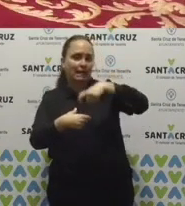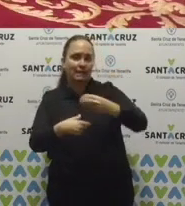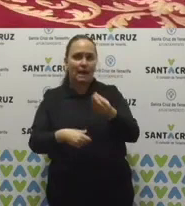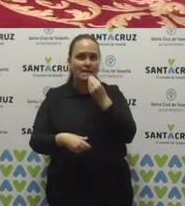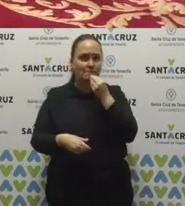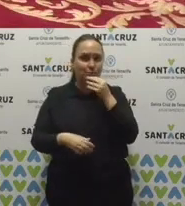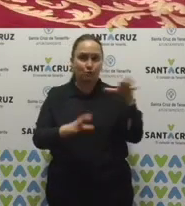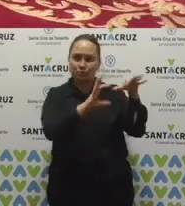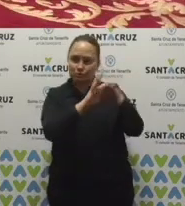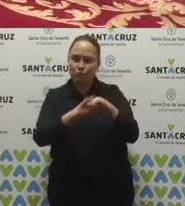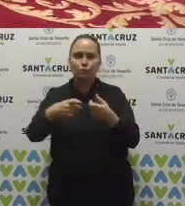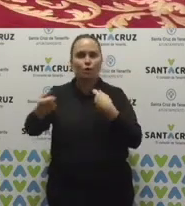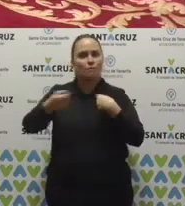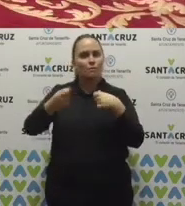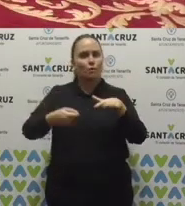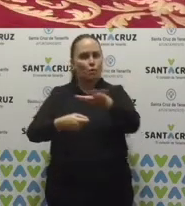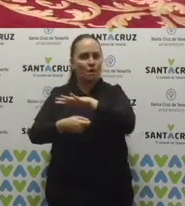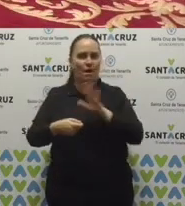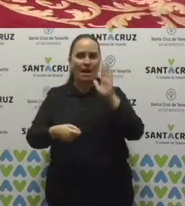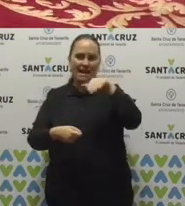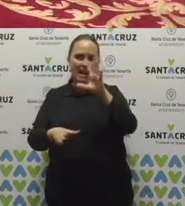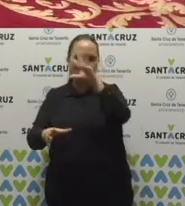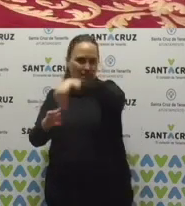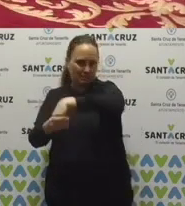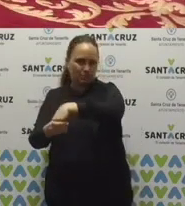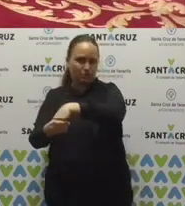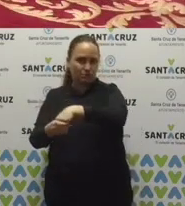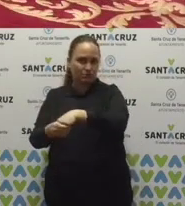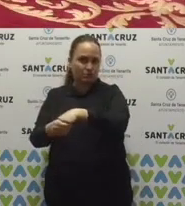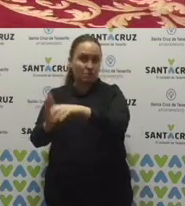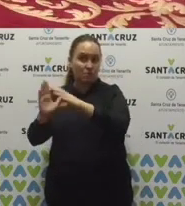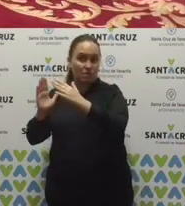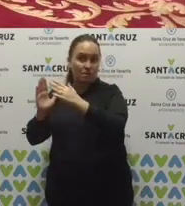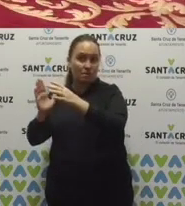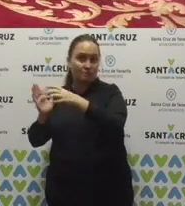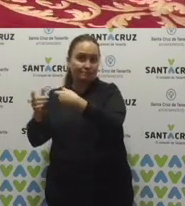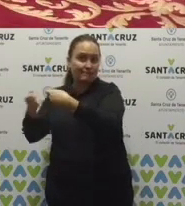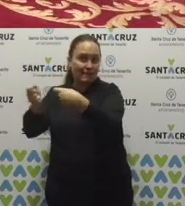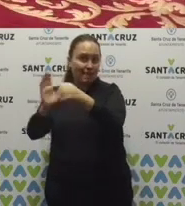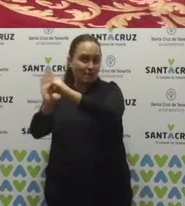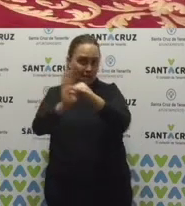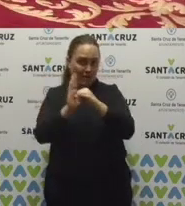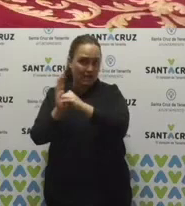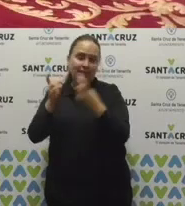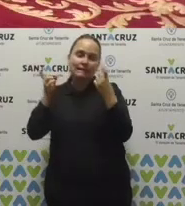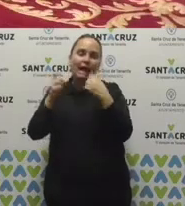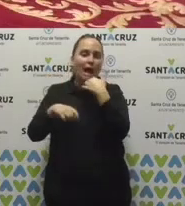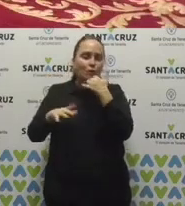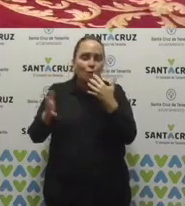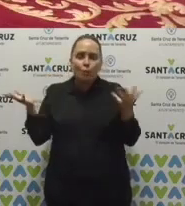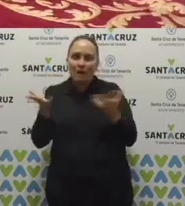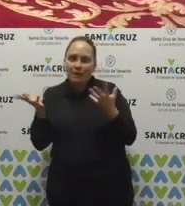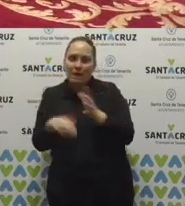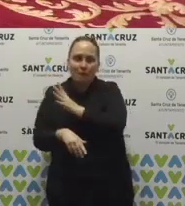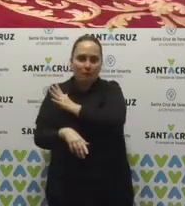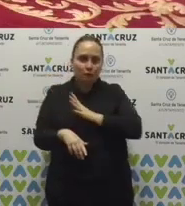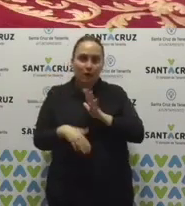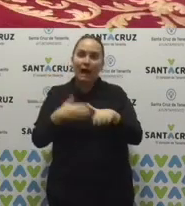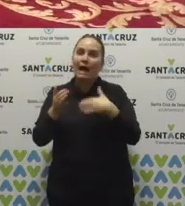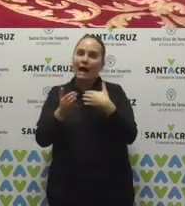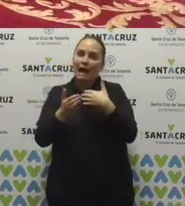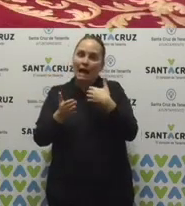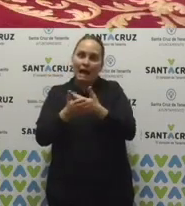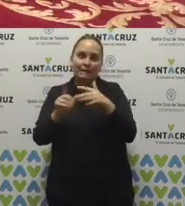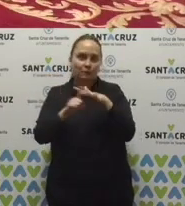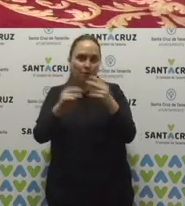comercio local dentro de la zona da como medida provisional y de urgencia mientras se prolonga esta situación de